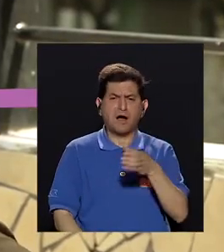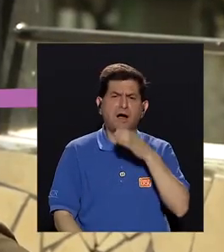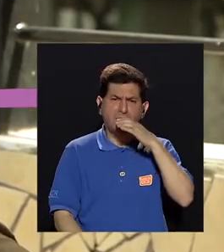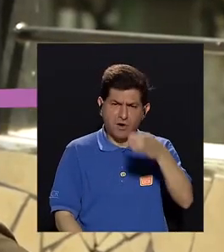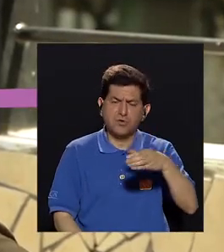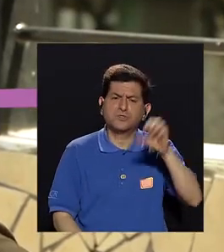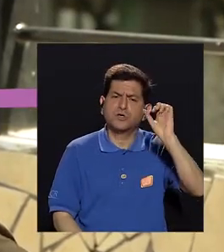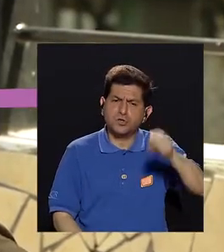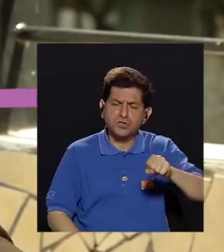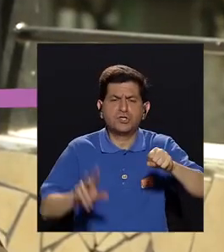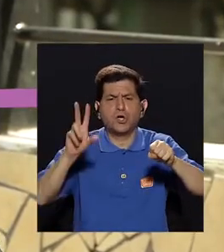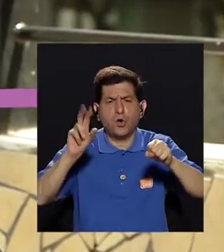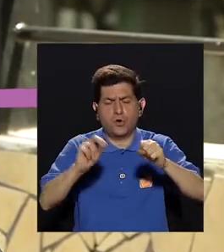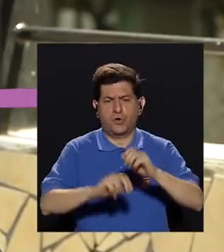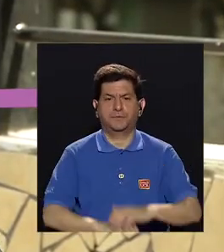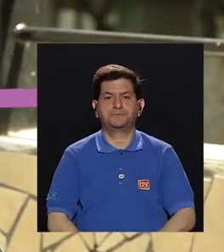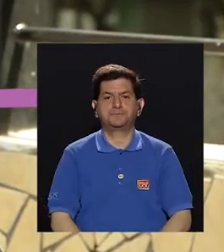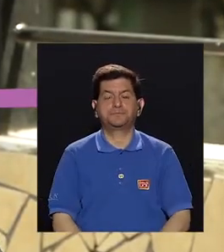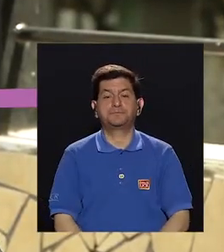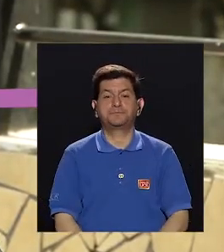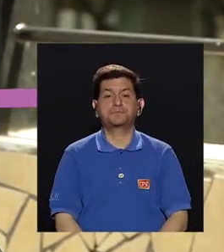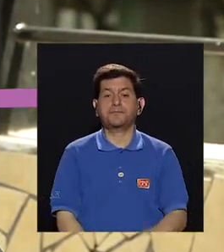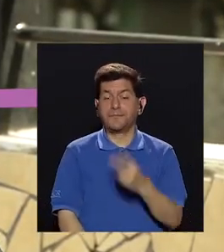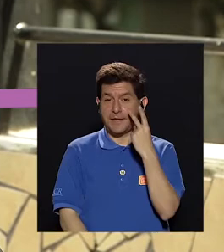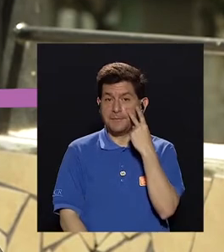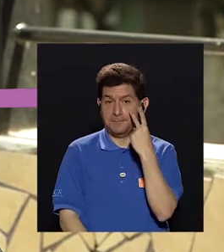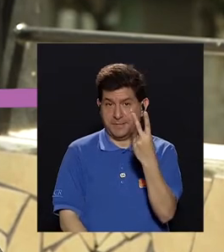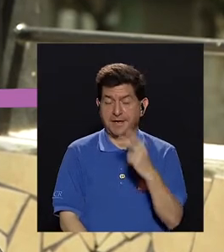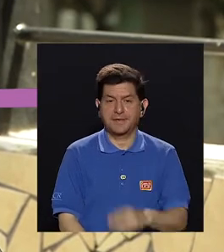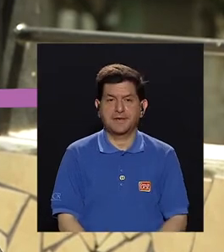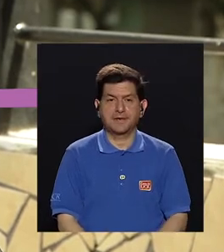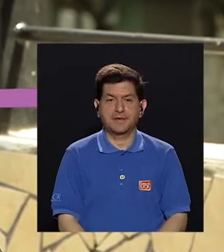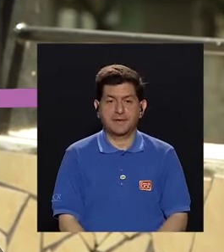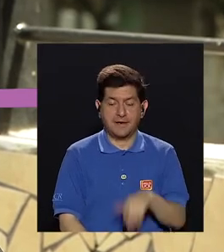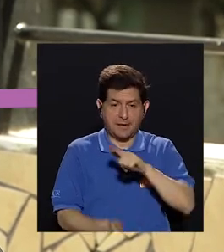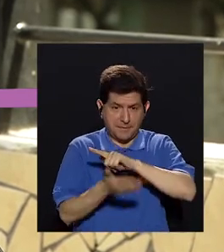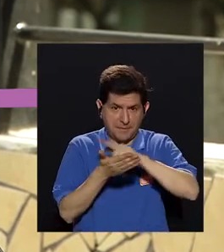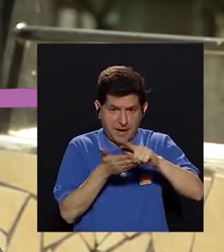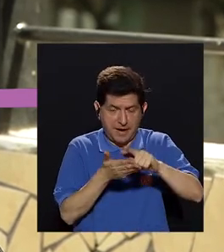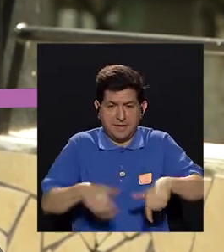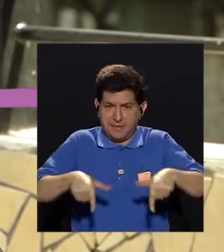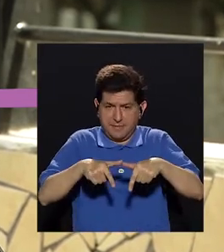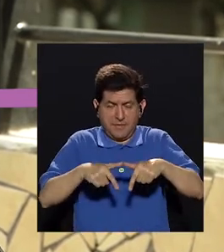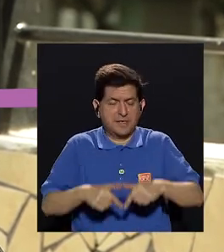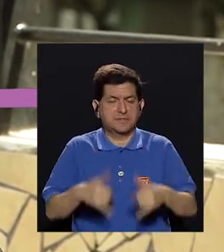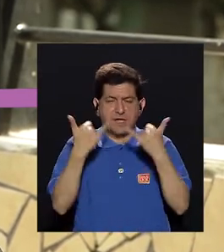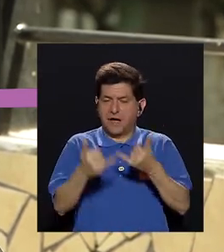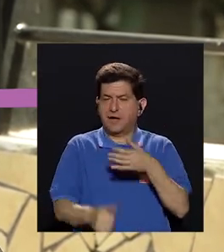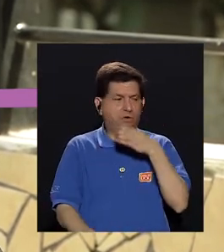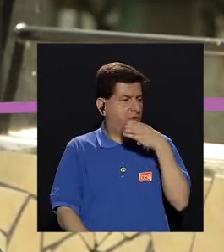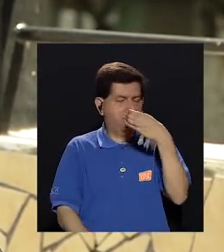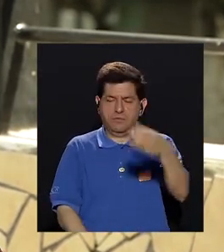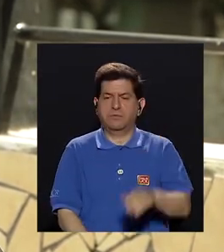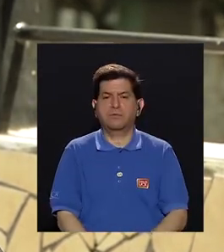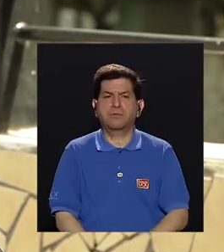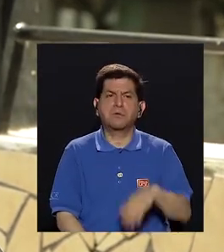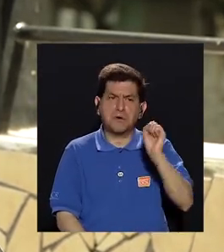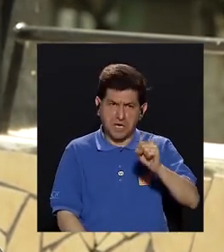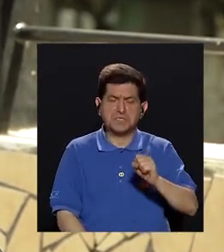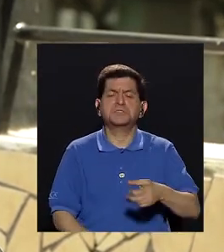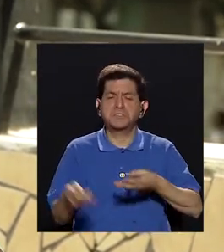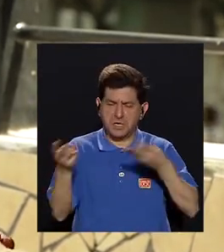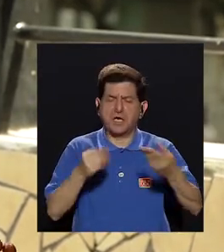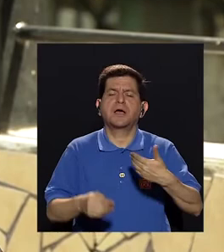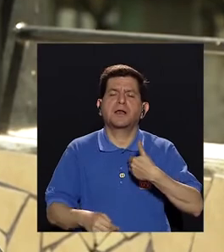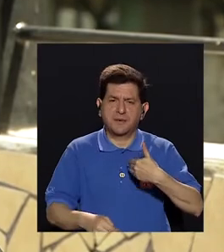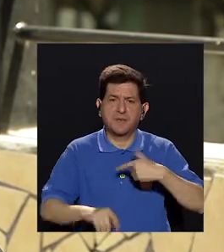las duchas vaginales no se recomiendan en la actualidad, sí existen en el mercado, pero no debería aplicarse ningún